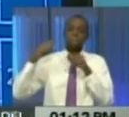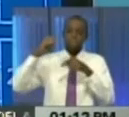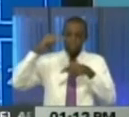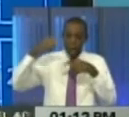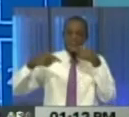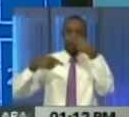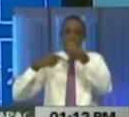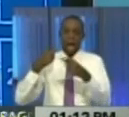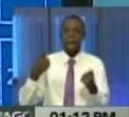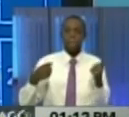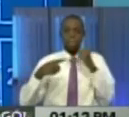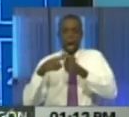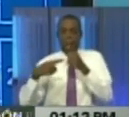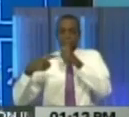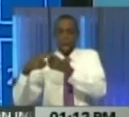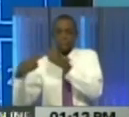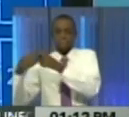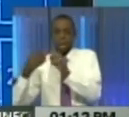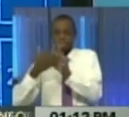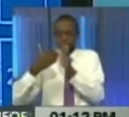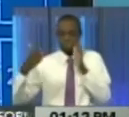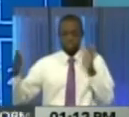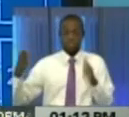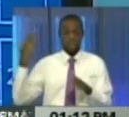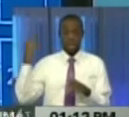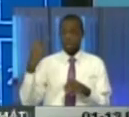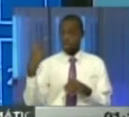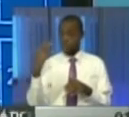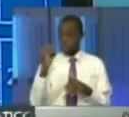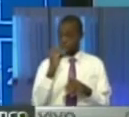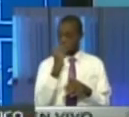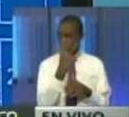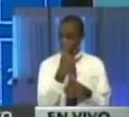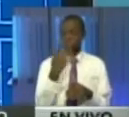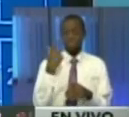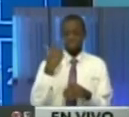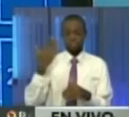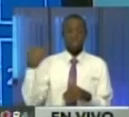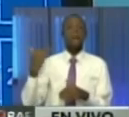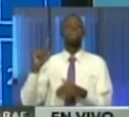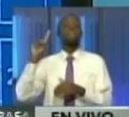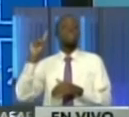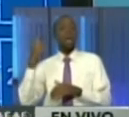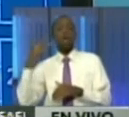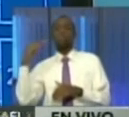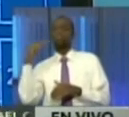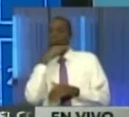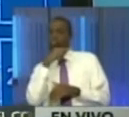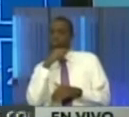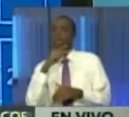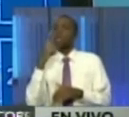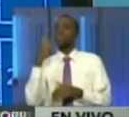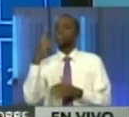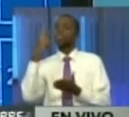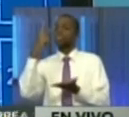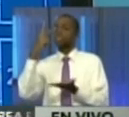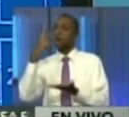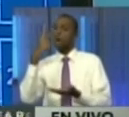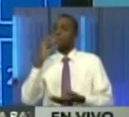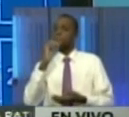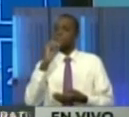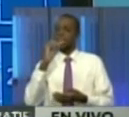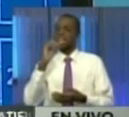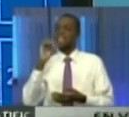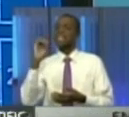2004, tenemos que la solicitud se hizo el 1 de octubre, como ustedes, como ya lo acabamos de ver,